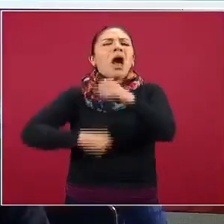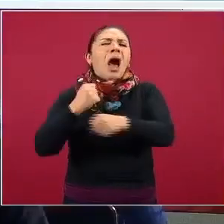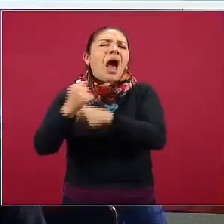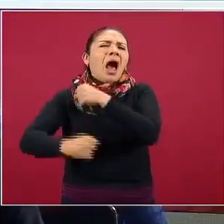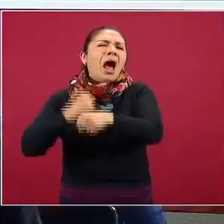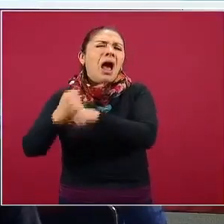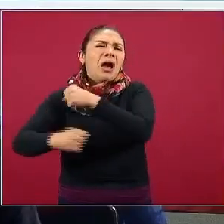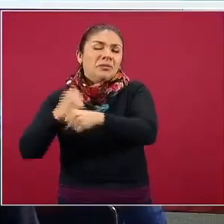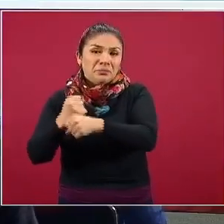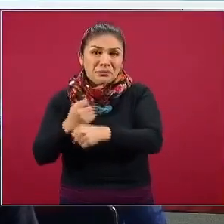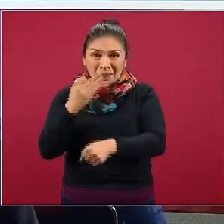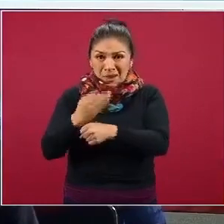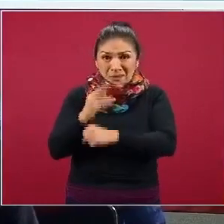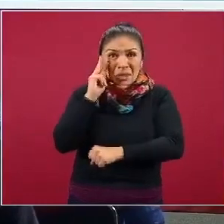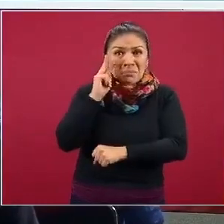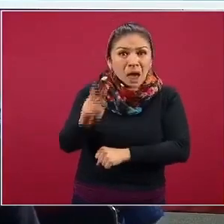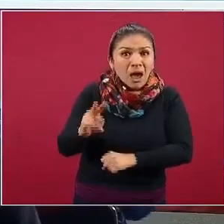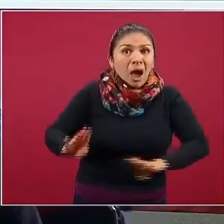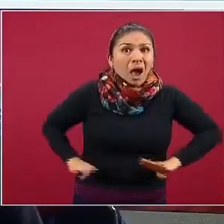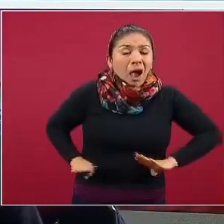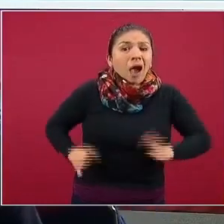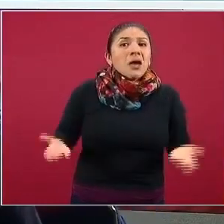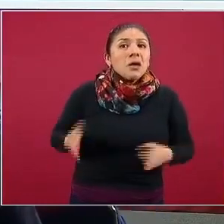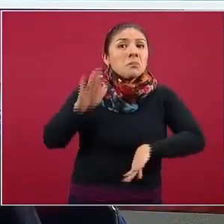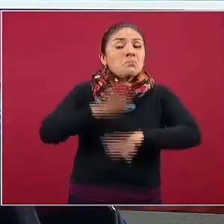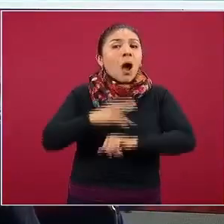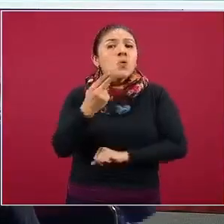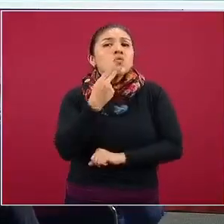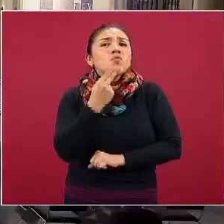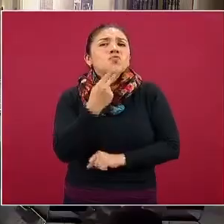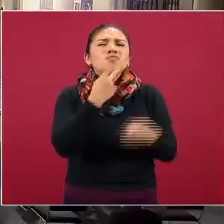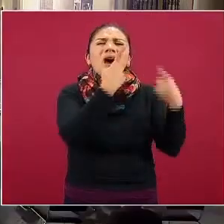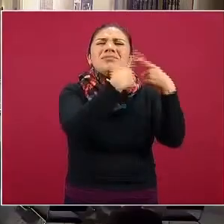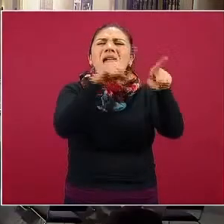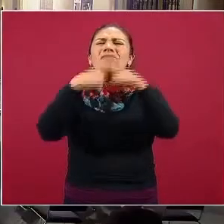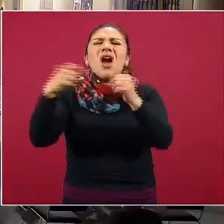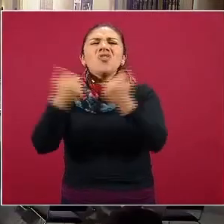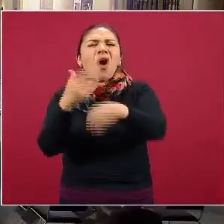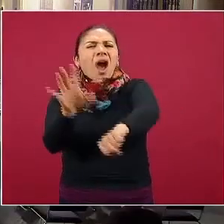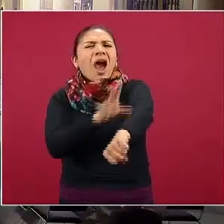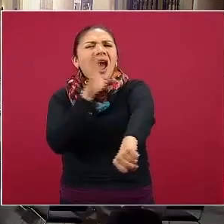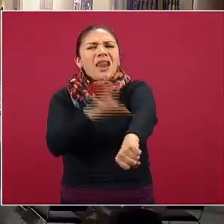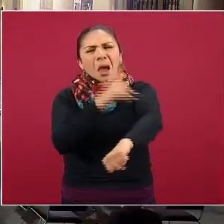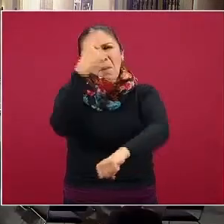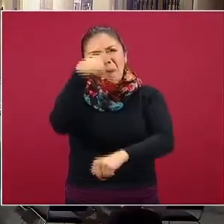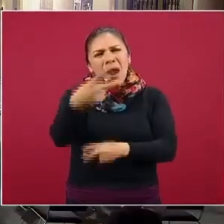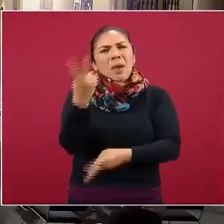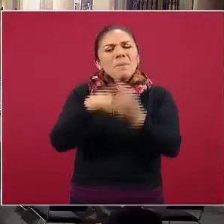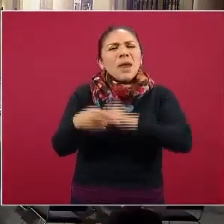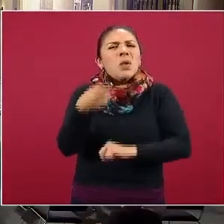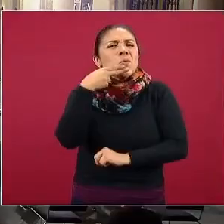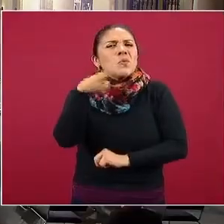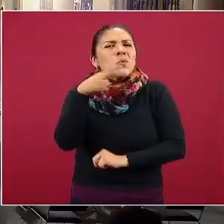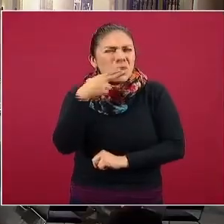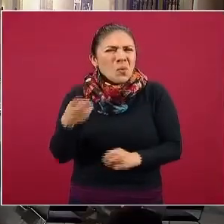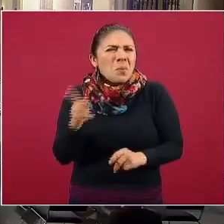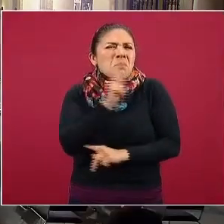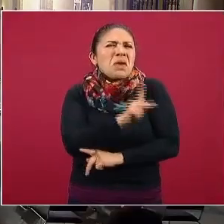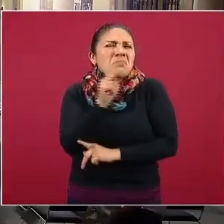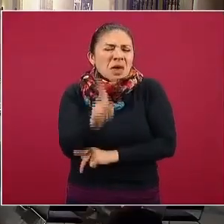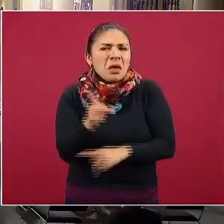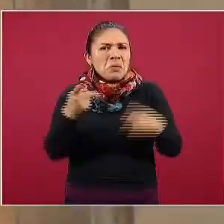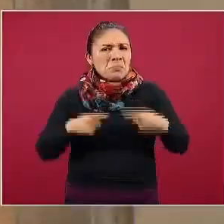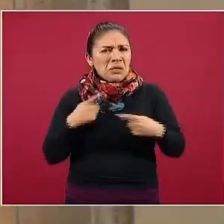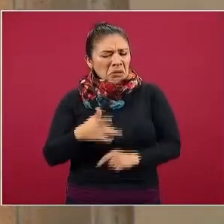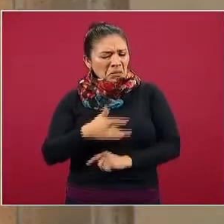que estamos viendo actualmente, particularmente con el uso de muchos sistemas electrónicos para la administración de nicotina, en donde la